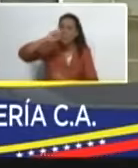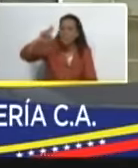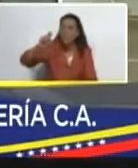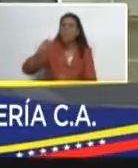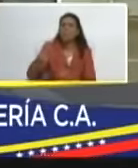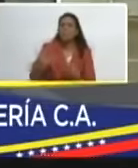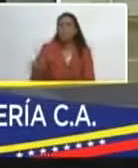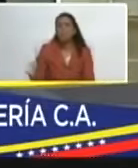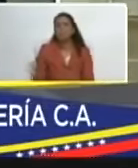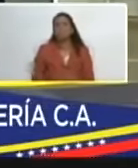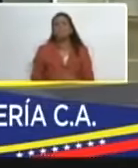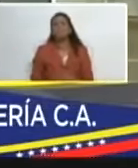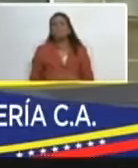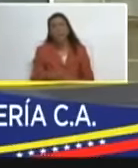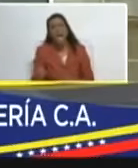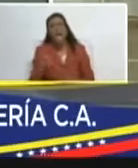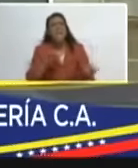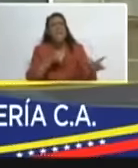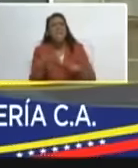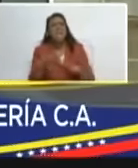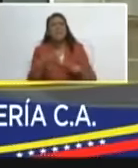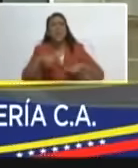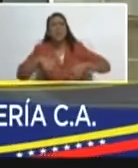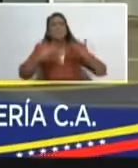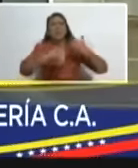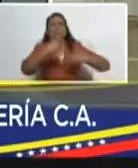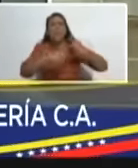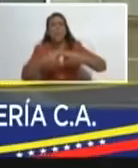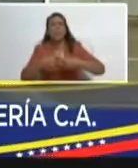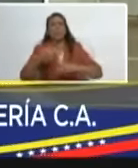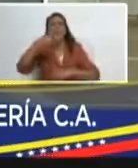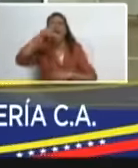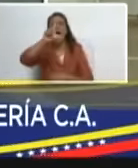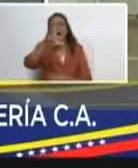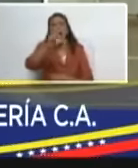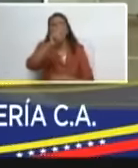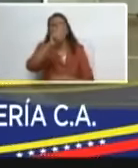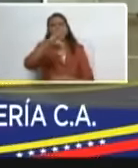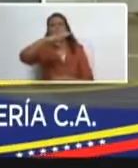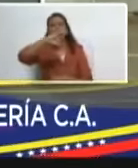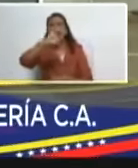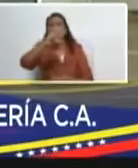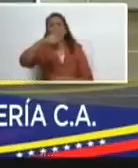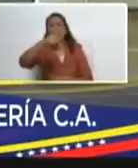presidente. Estamos acá en la planta procesadora Luqui Pesquería,